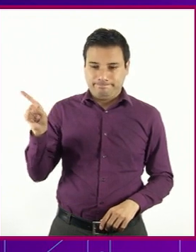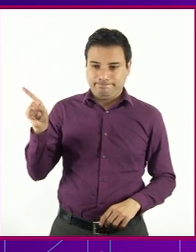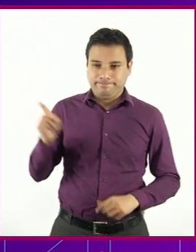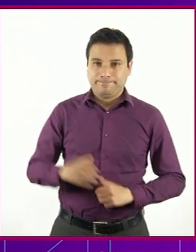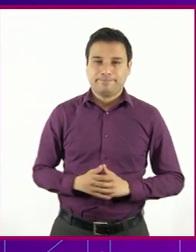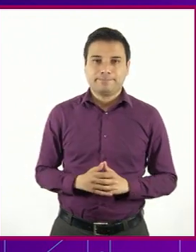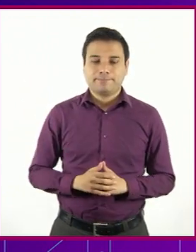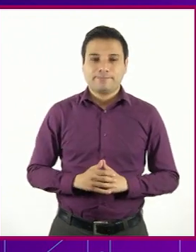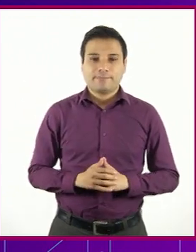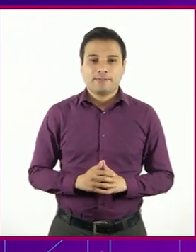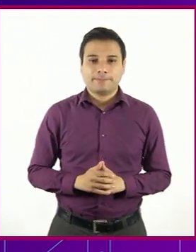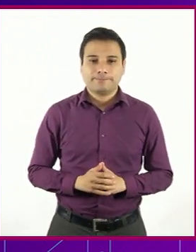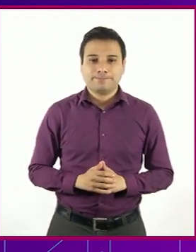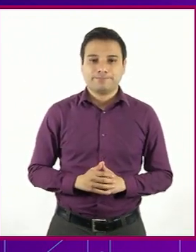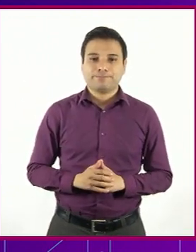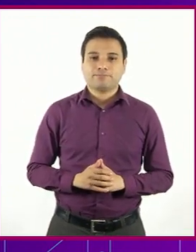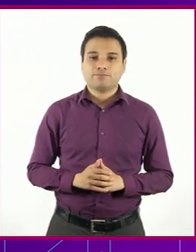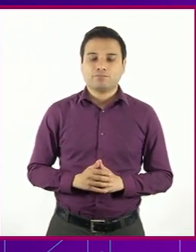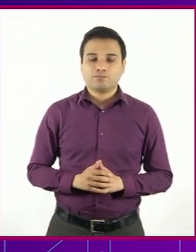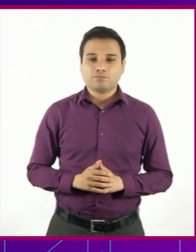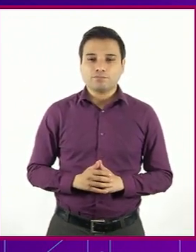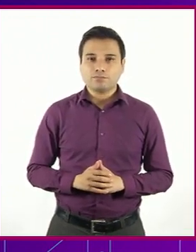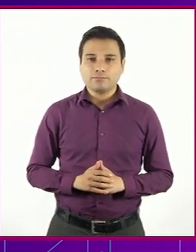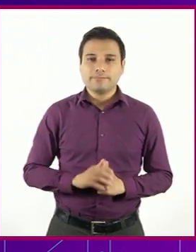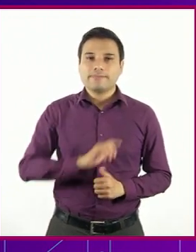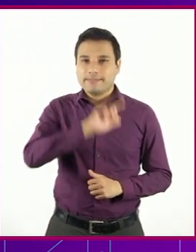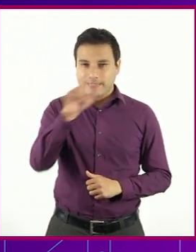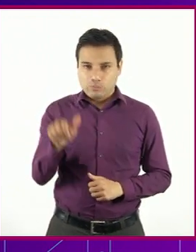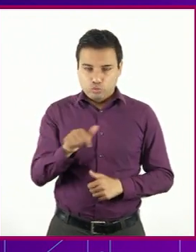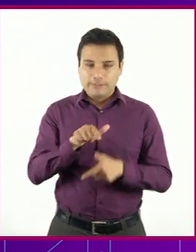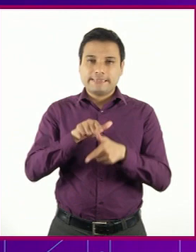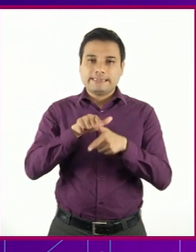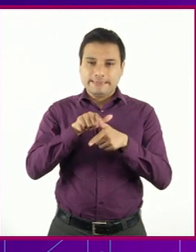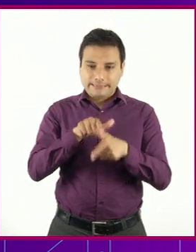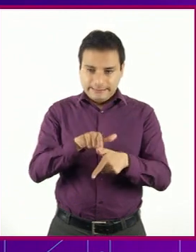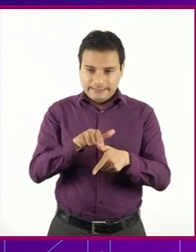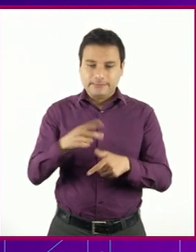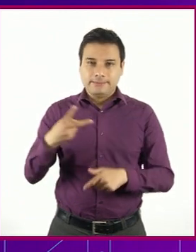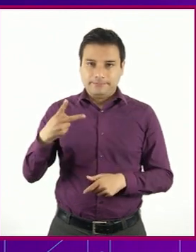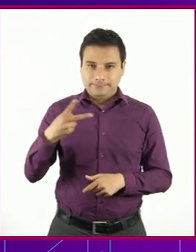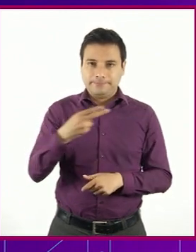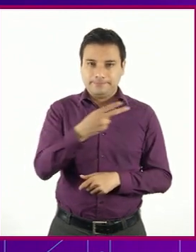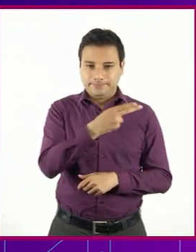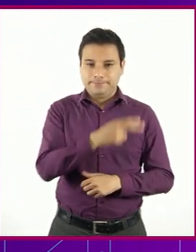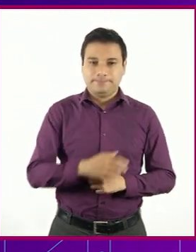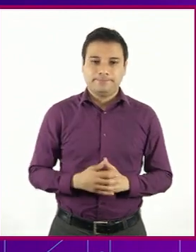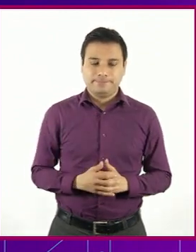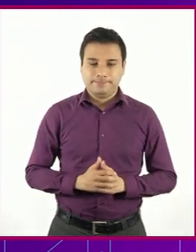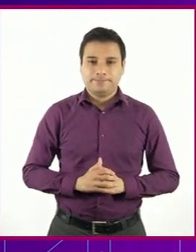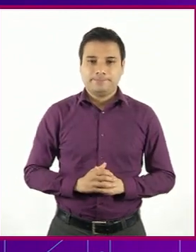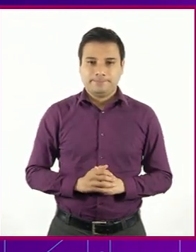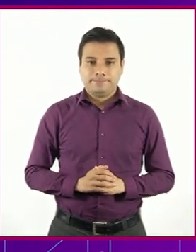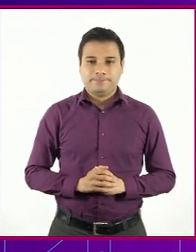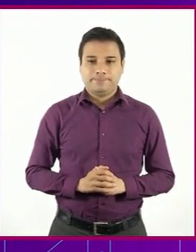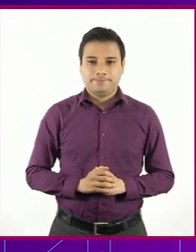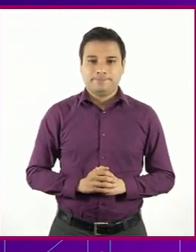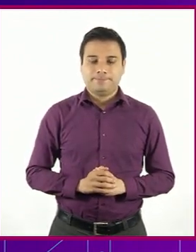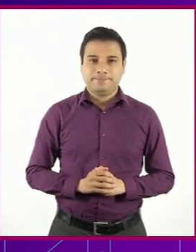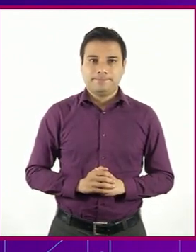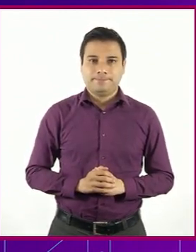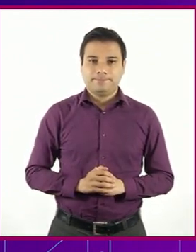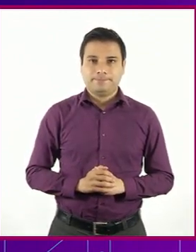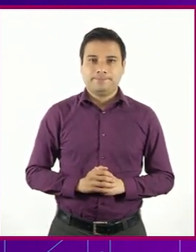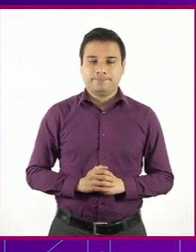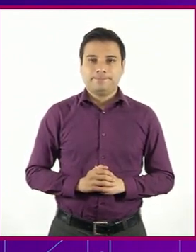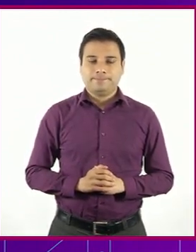Para luego hacer los cortes de esta forma rectangular en la parte de abajo cerca de la base para dejar espacio.